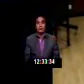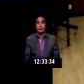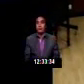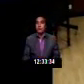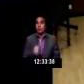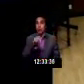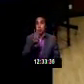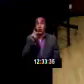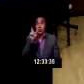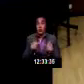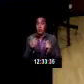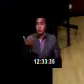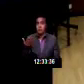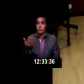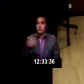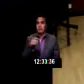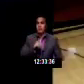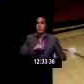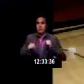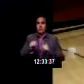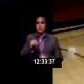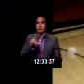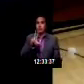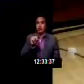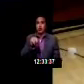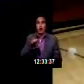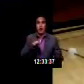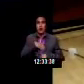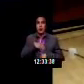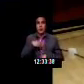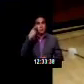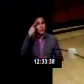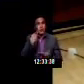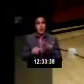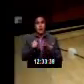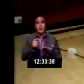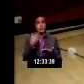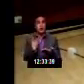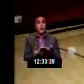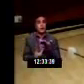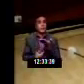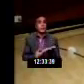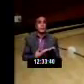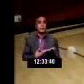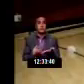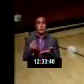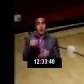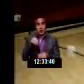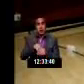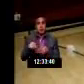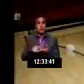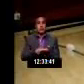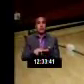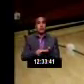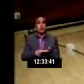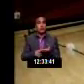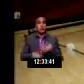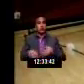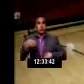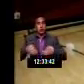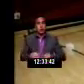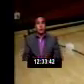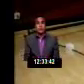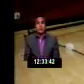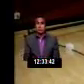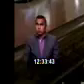otros 4 procesados cuyos trámites no fueron admitidos para que sean sustanciados aquí en esta audiencia de casación.